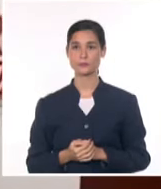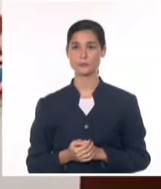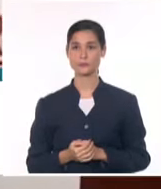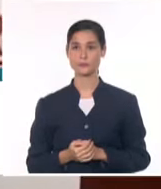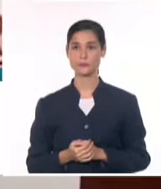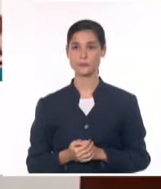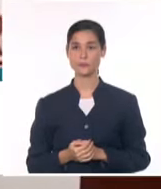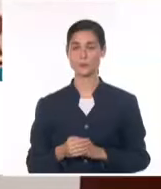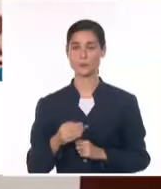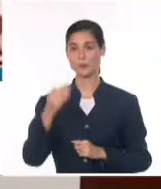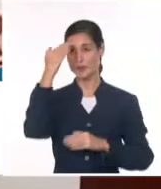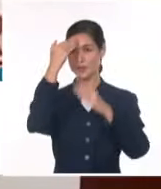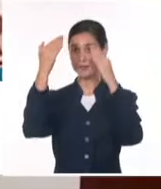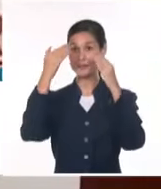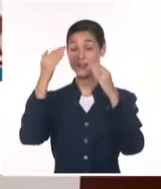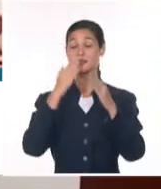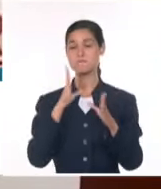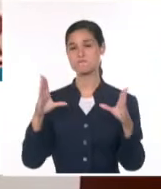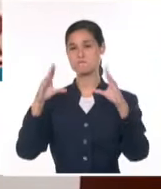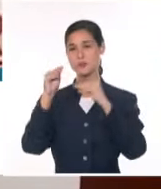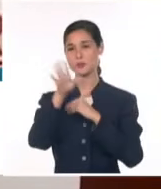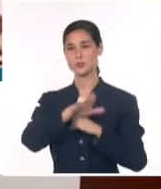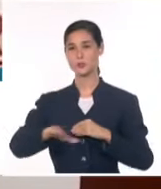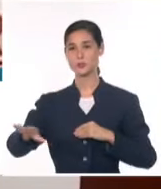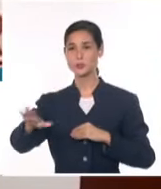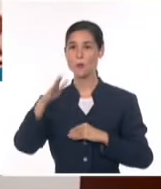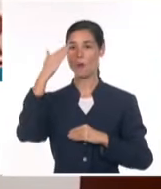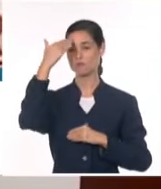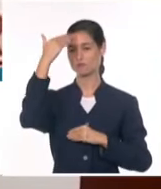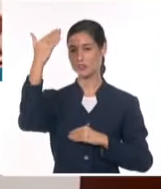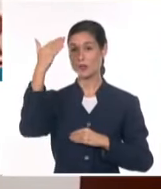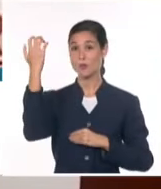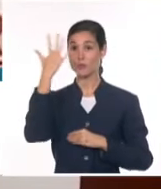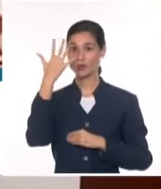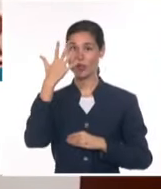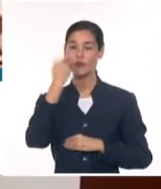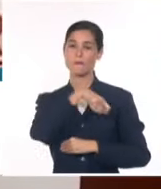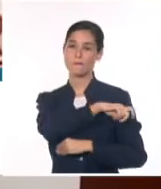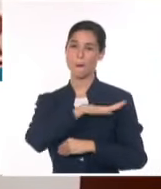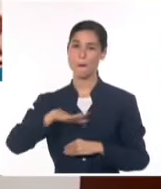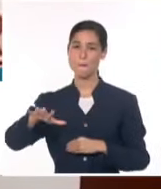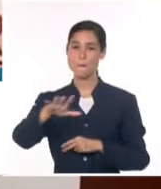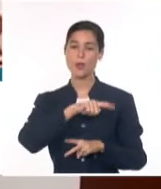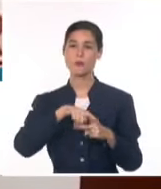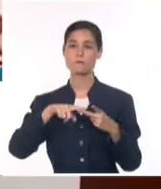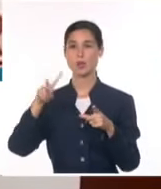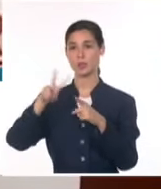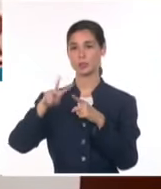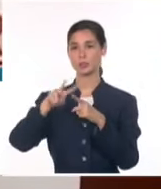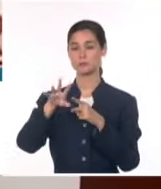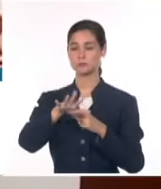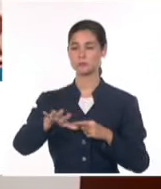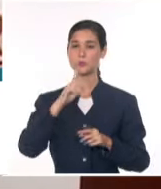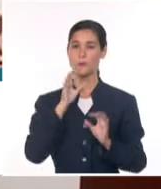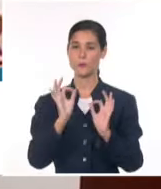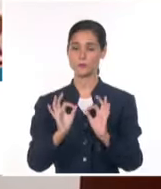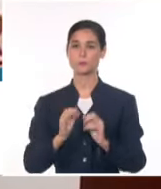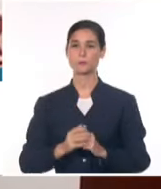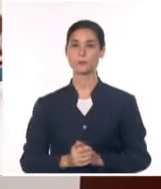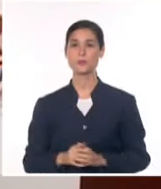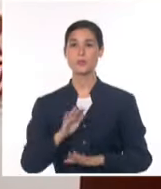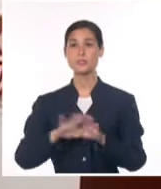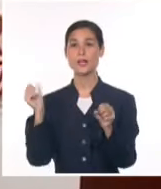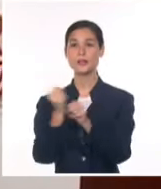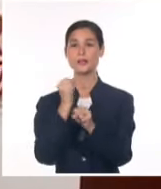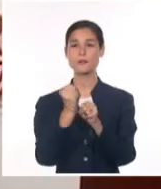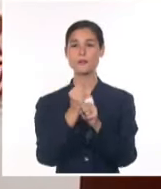Sí, muchísimas gracias. Muy buenas noches. Un saludo para todo el colectivo de El Estelar y también para la teleaudiencia del país. Los trabajadores de Texa